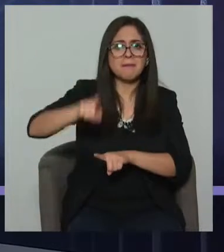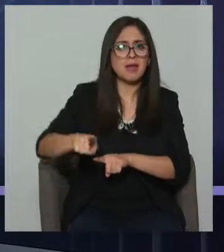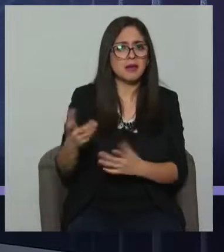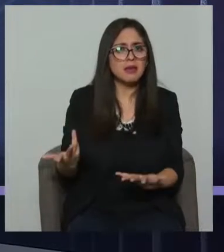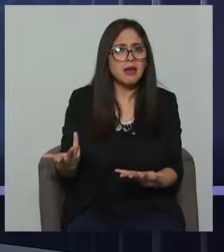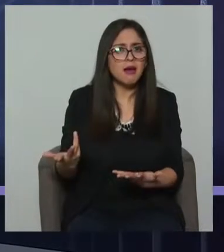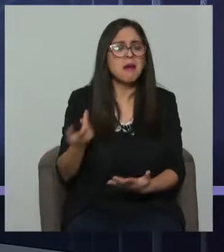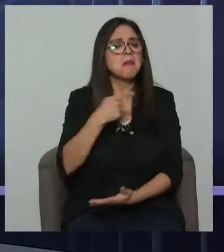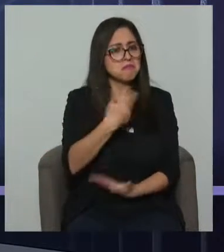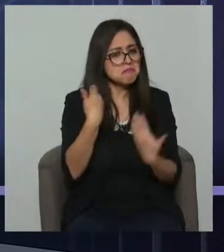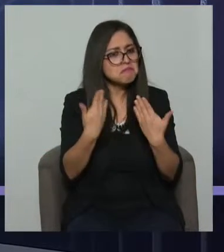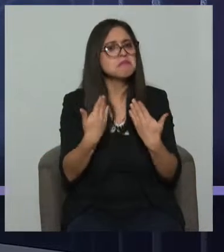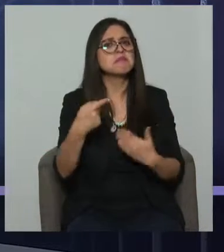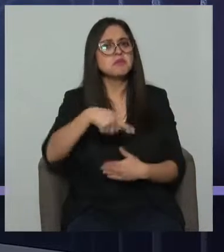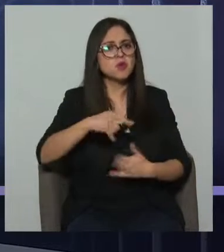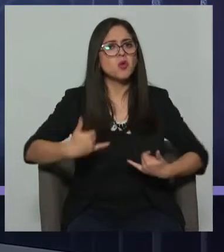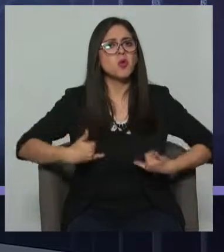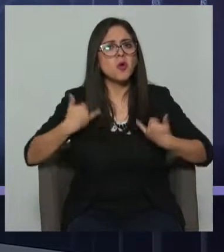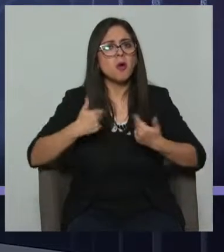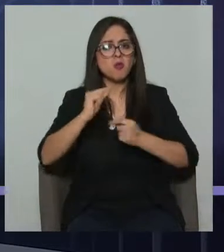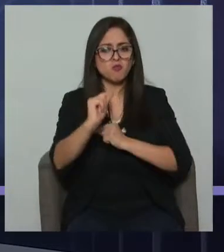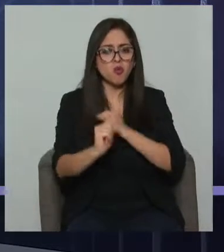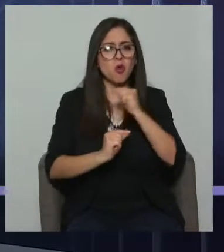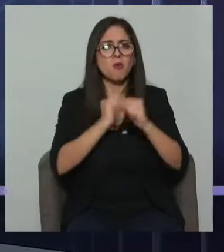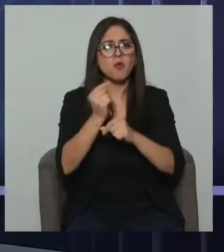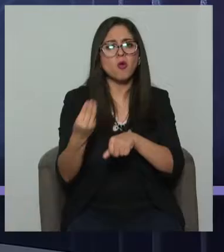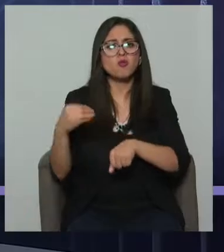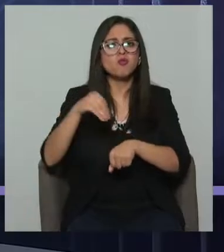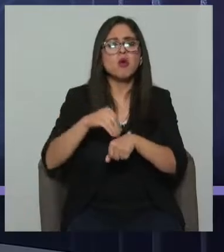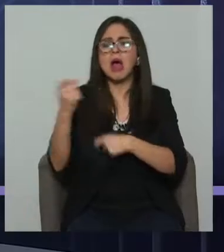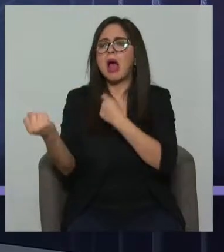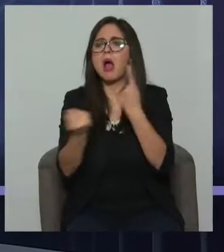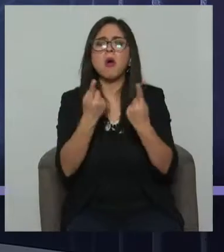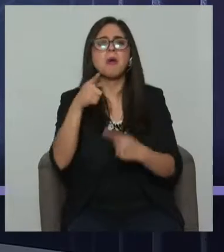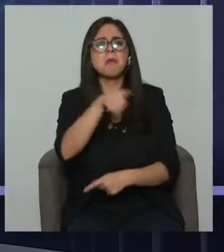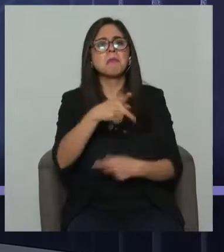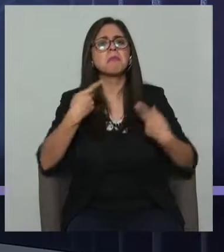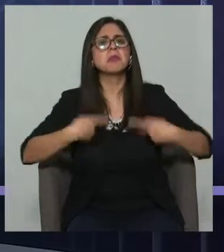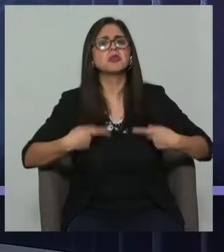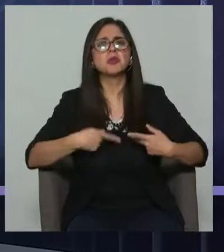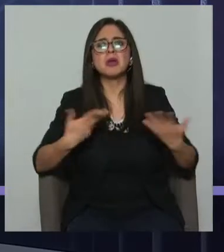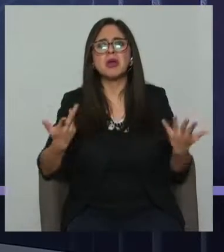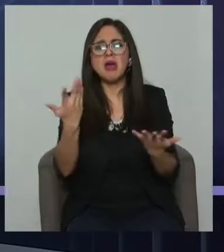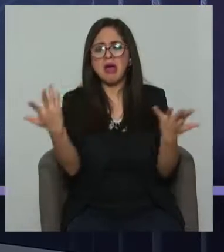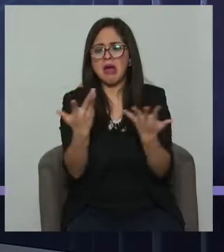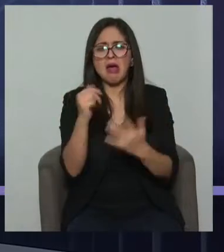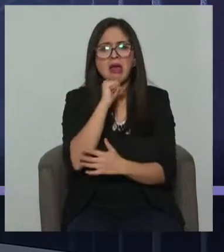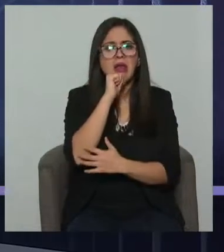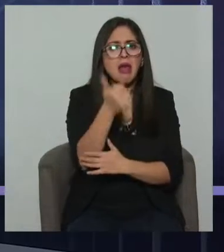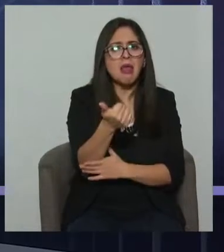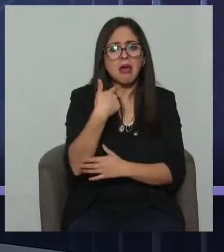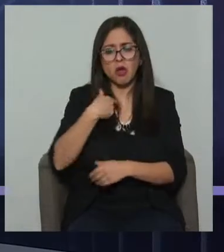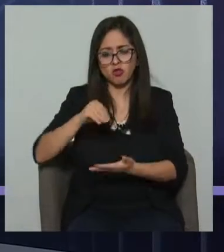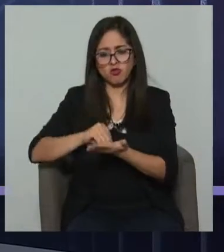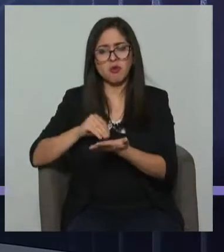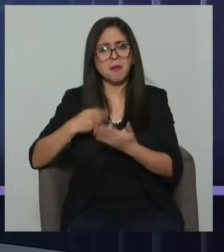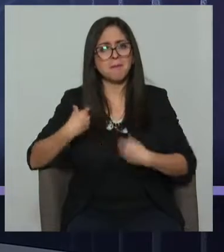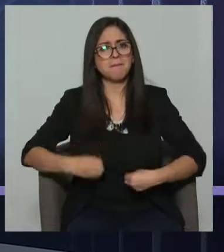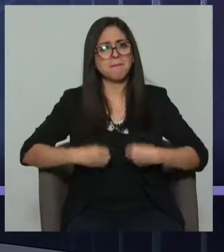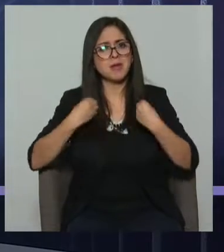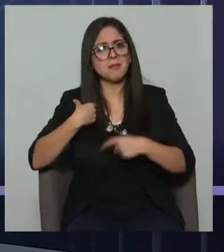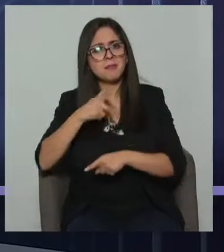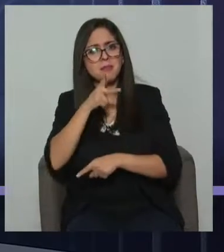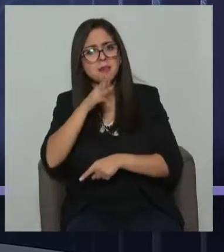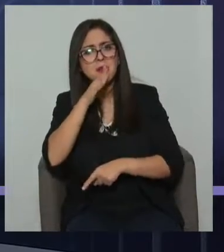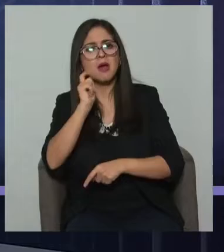de jóvenes que lamentablemente han sido calificados como ninis, que aún viven con sus padres por una falta de trabajo,